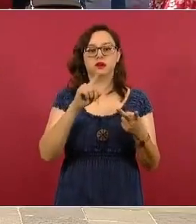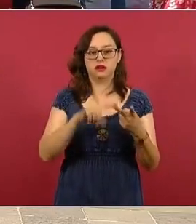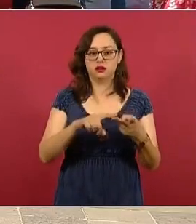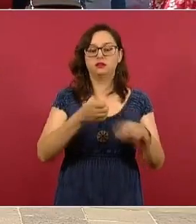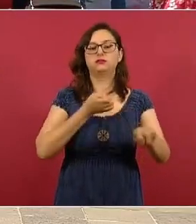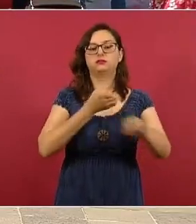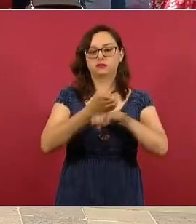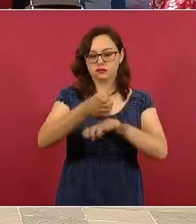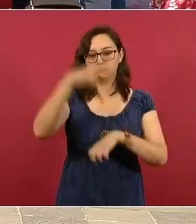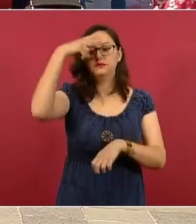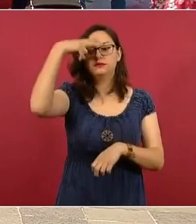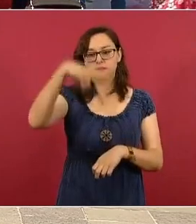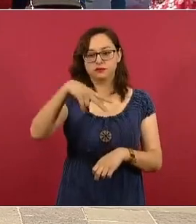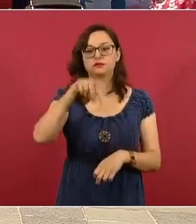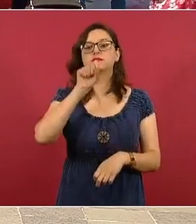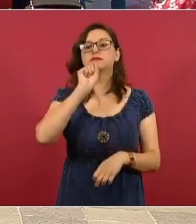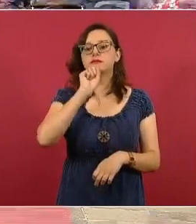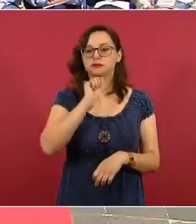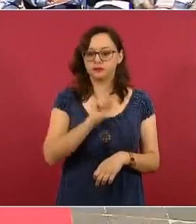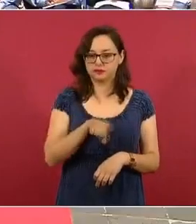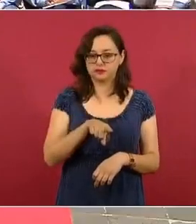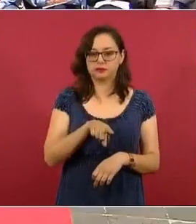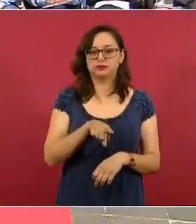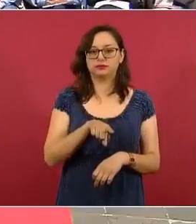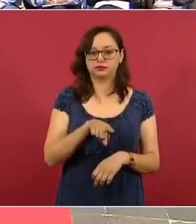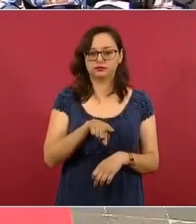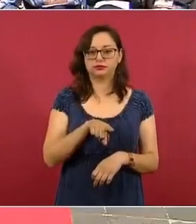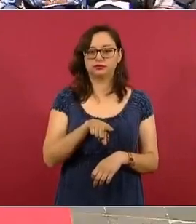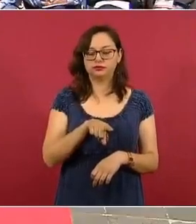Estado de México, el mismo programa.